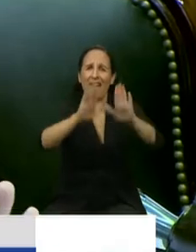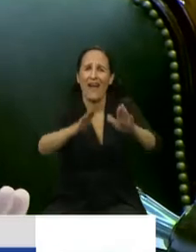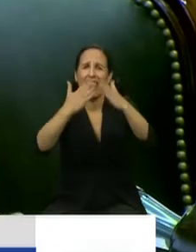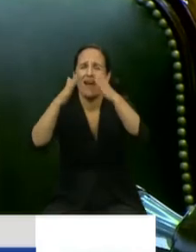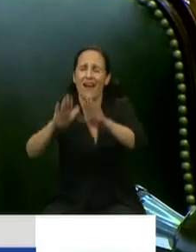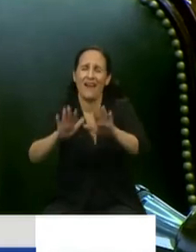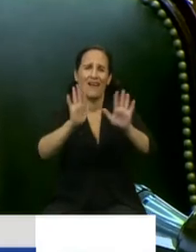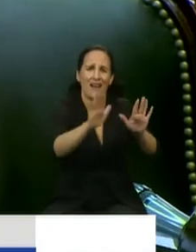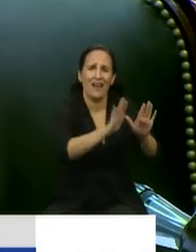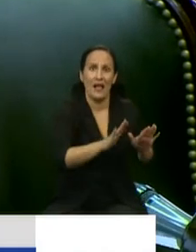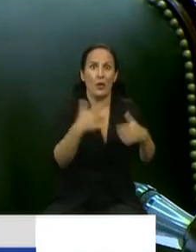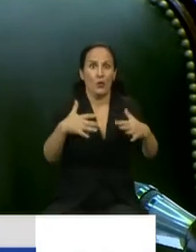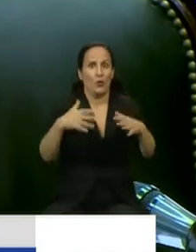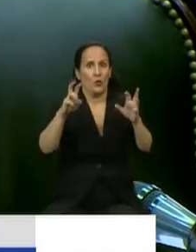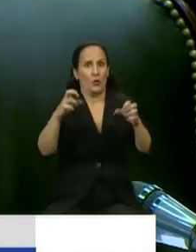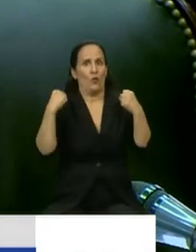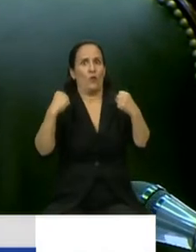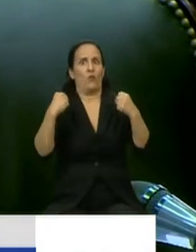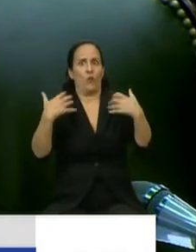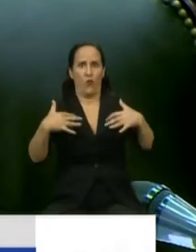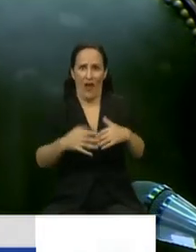Fuerte, muy fuerte, porque